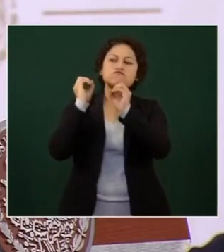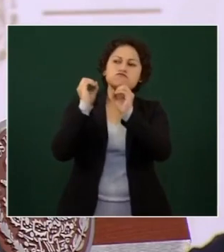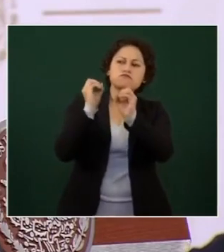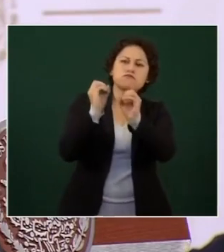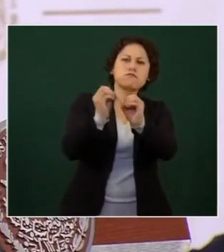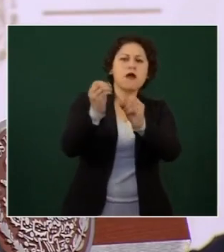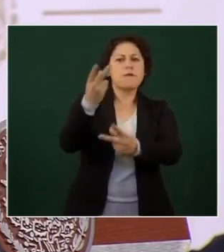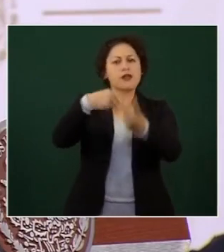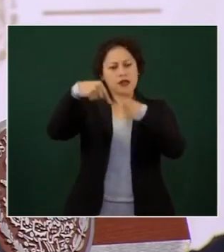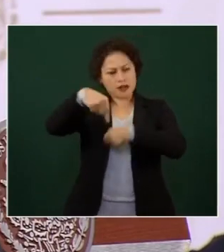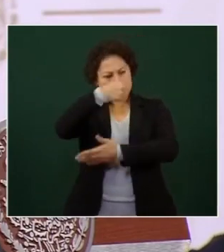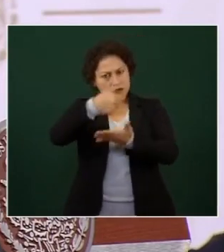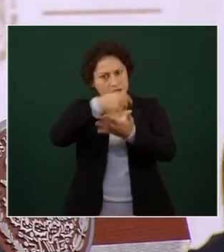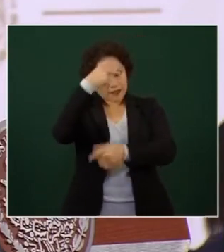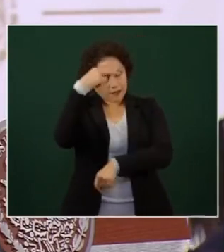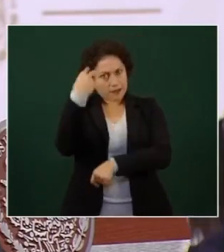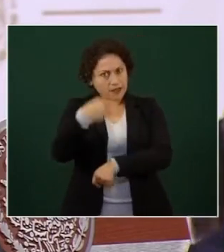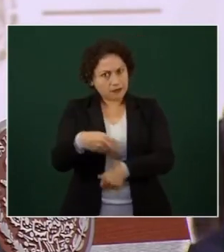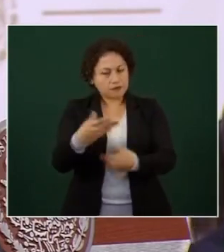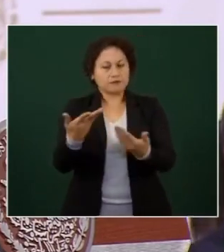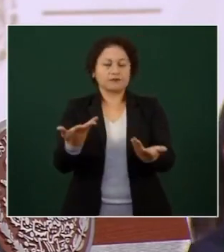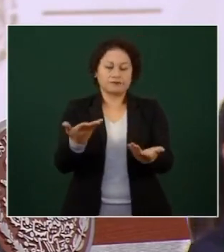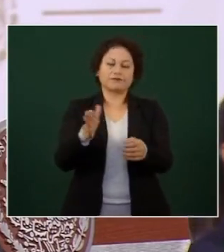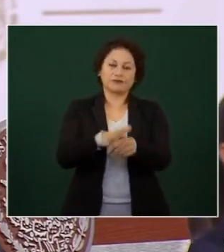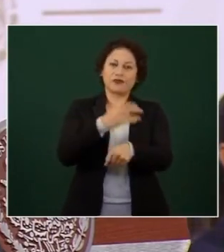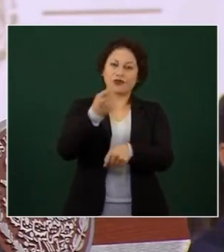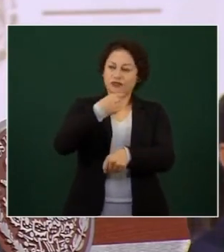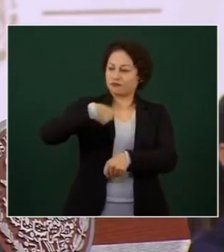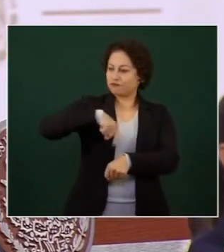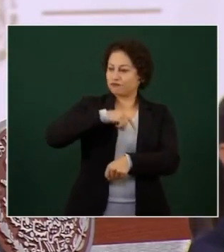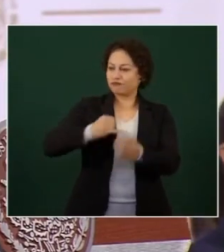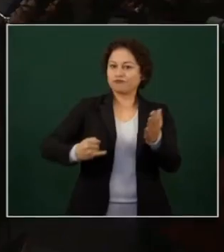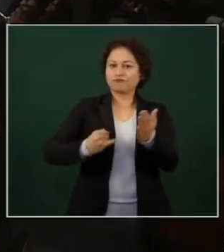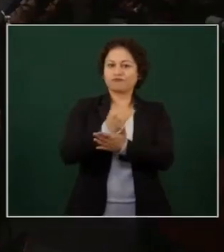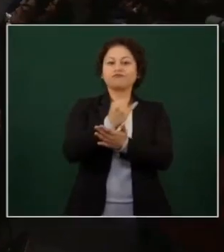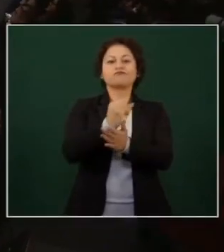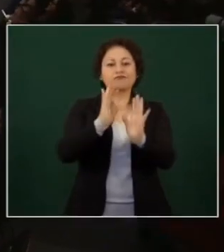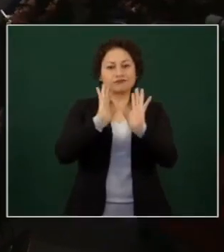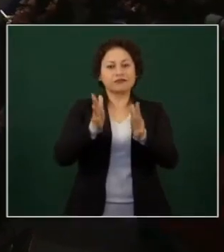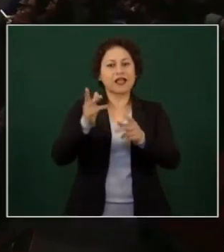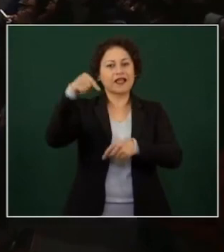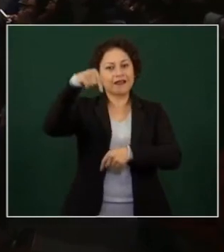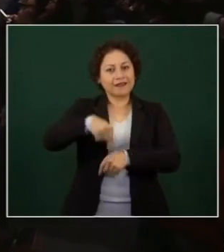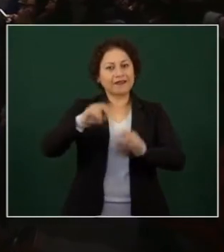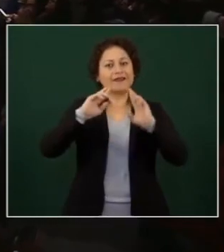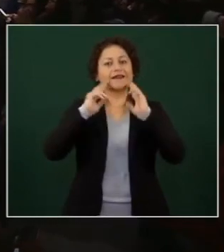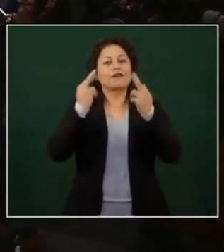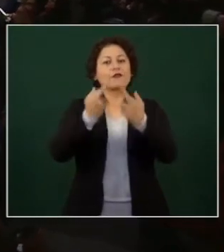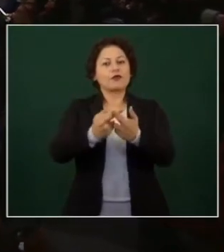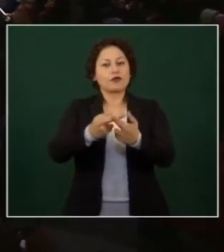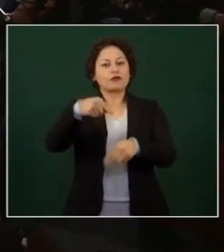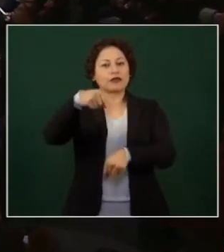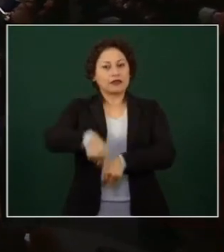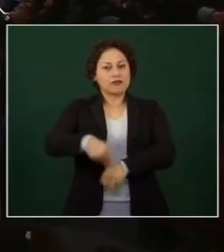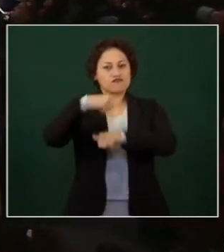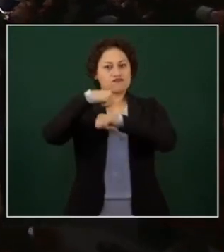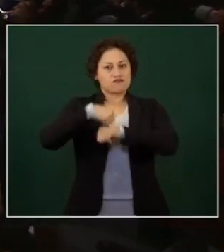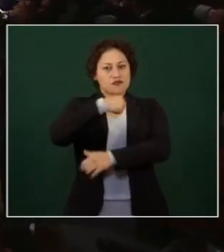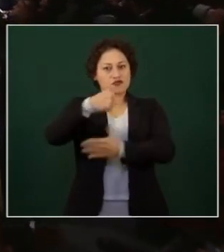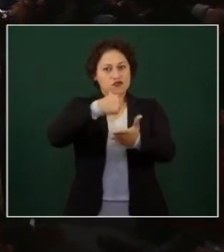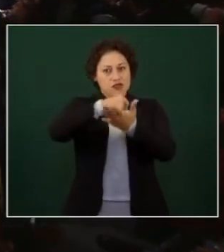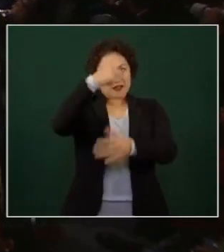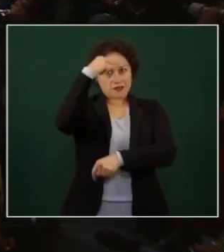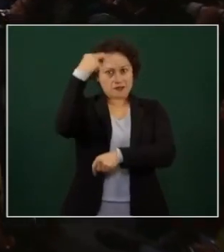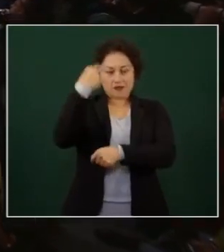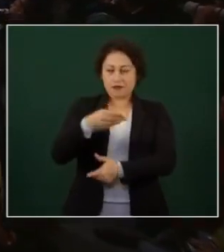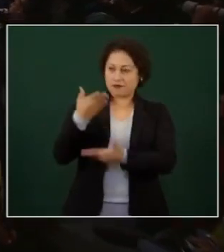decidió tener la reunión de seguridad aquí en la sede del gobierno de la ciudad con la